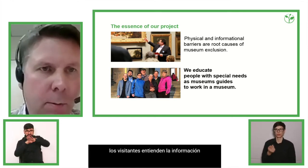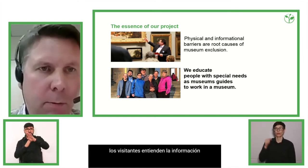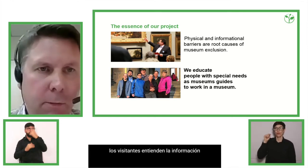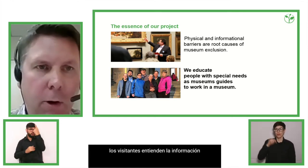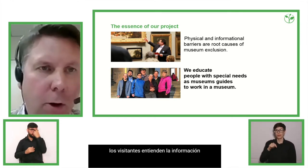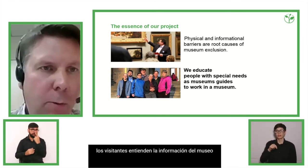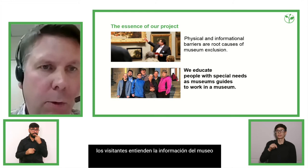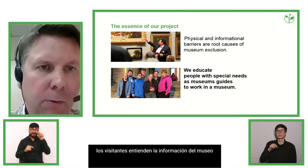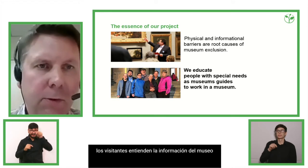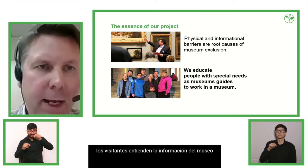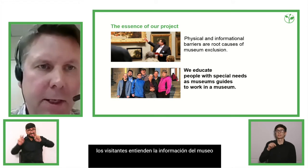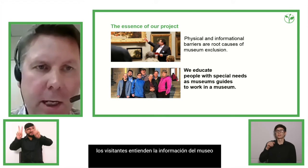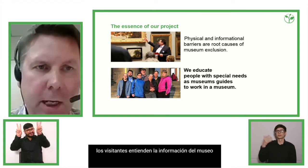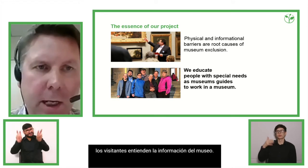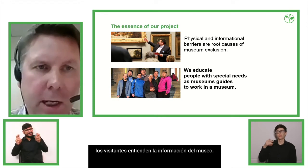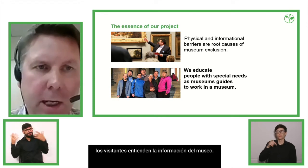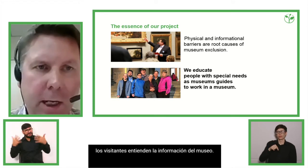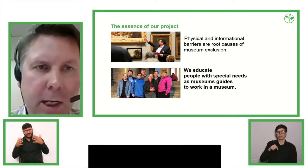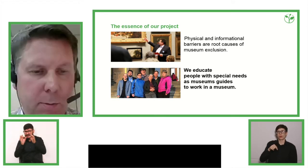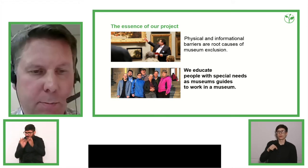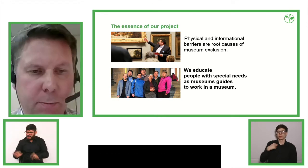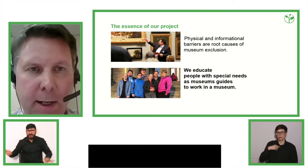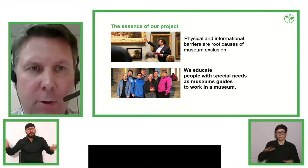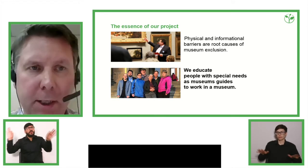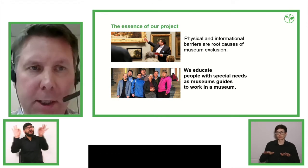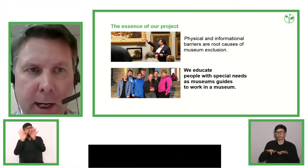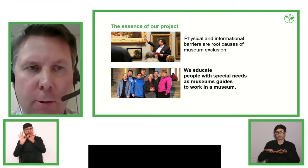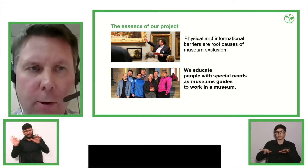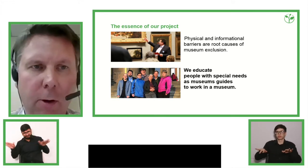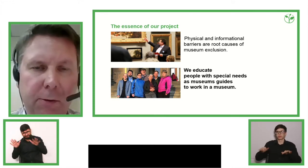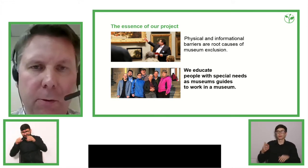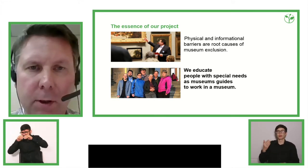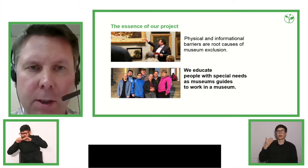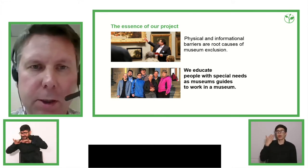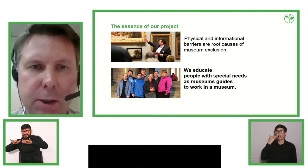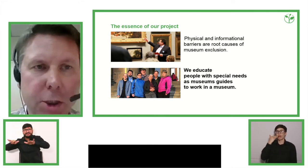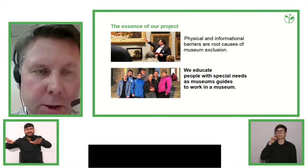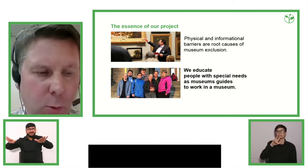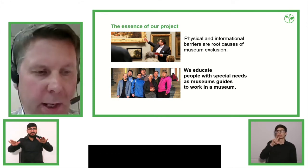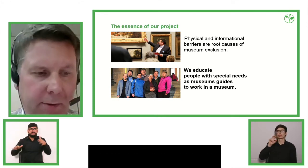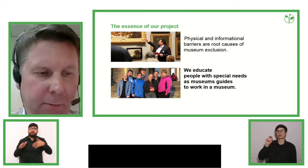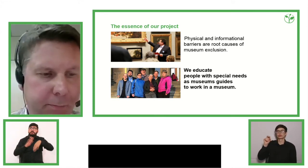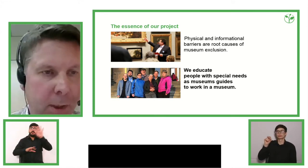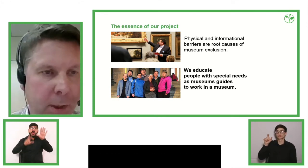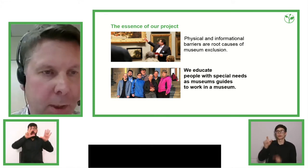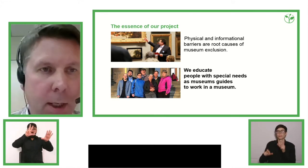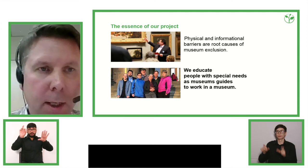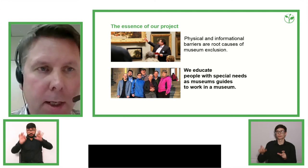hemos mostrado nuestra presentación por casi 800 personas